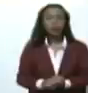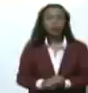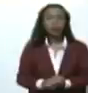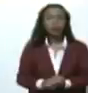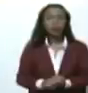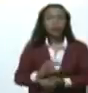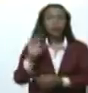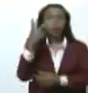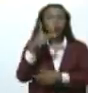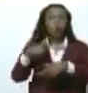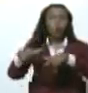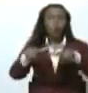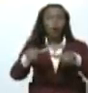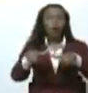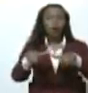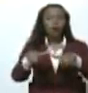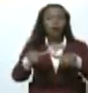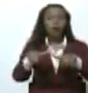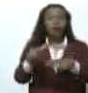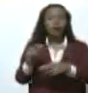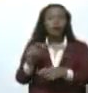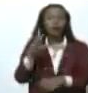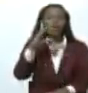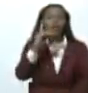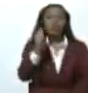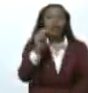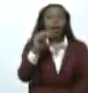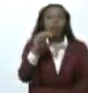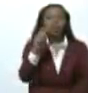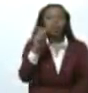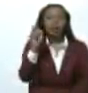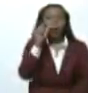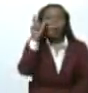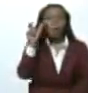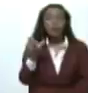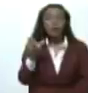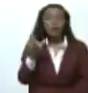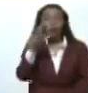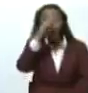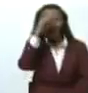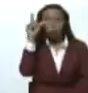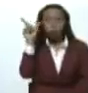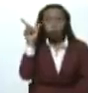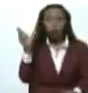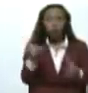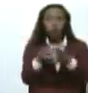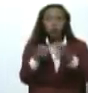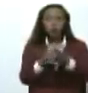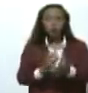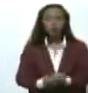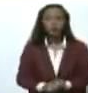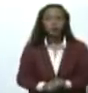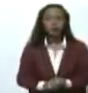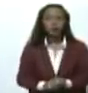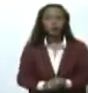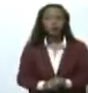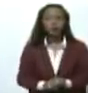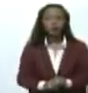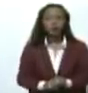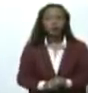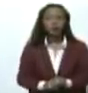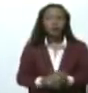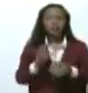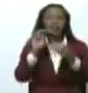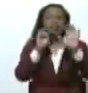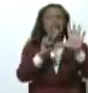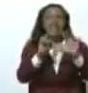En segundo lugar, Dante Rafael Rivas Quijada, del Partido Socialista Unido de Venezuela, con un